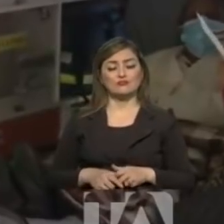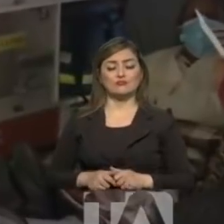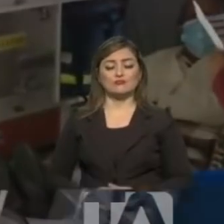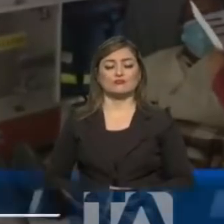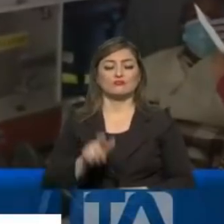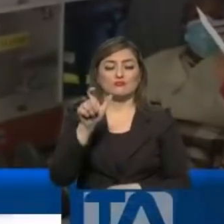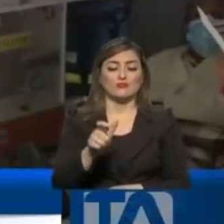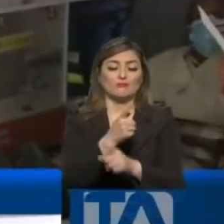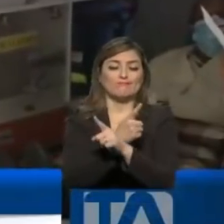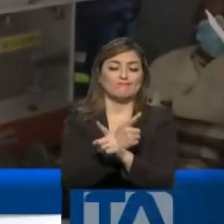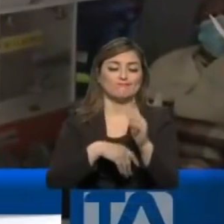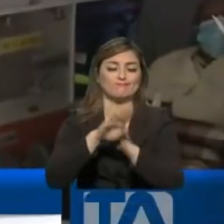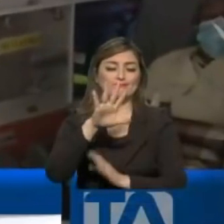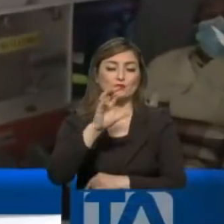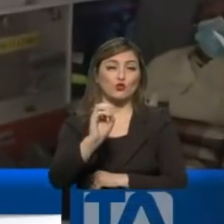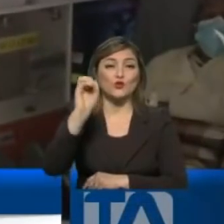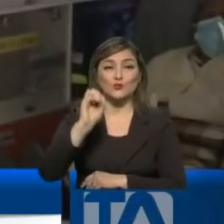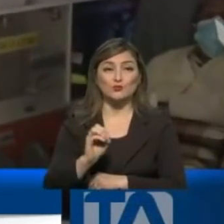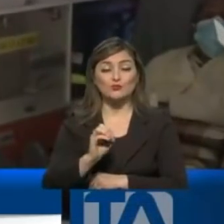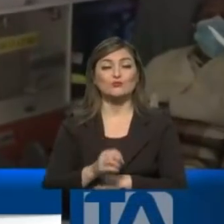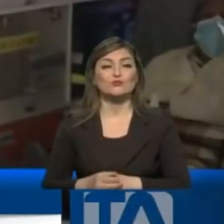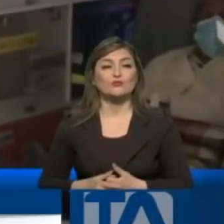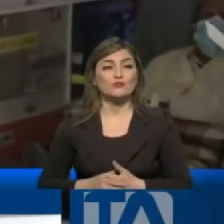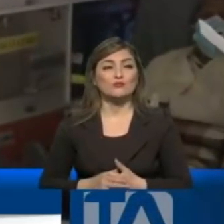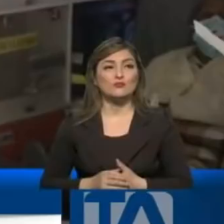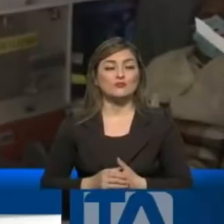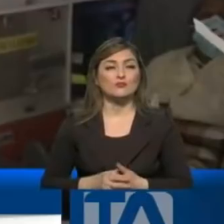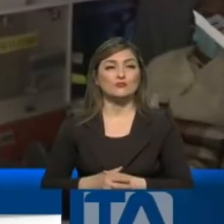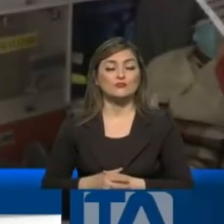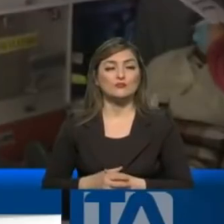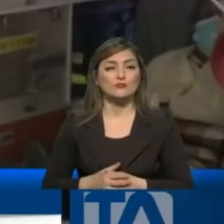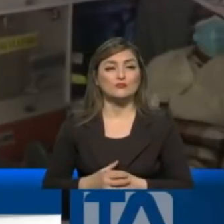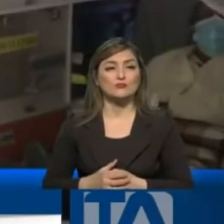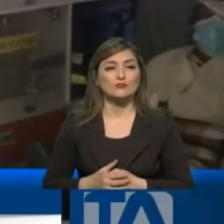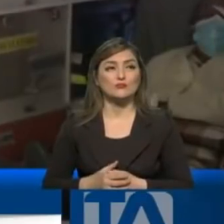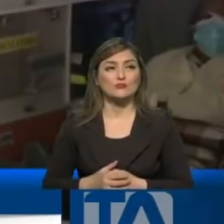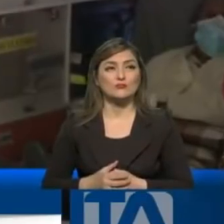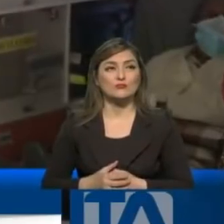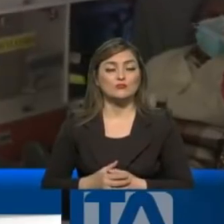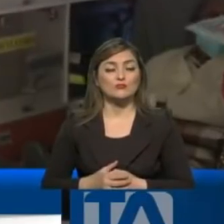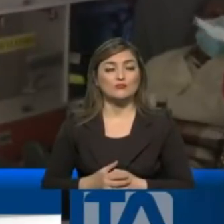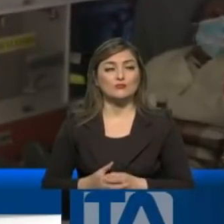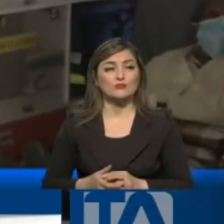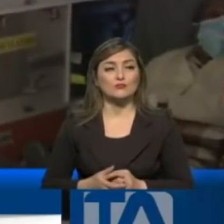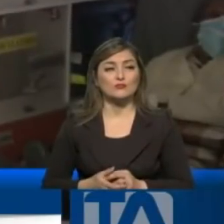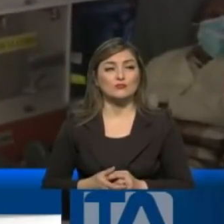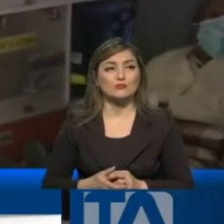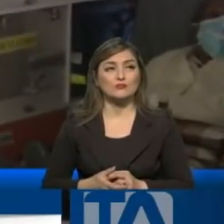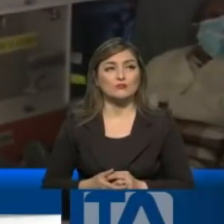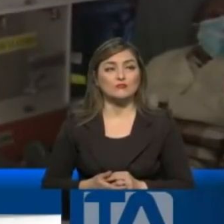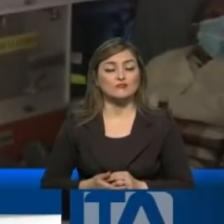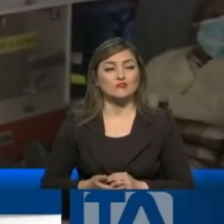una discapacidad superior al 50% y que realmente no pueda la movilización, no tenga los medios